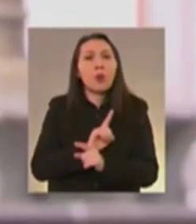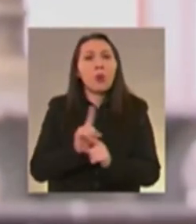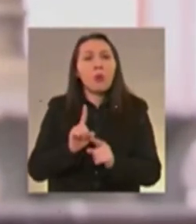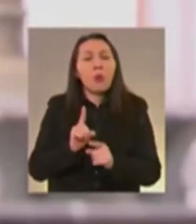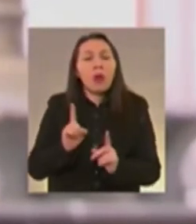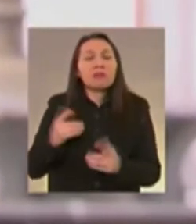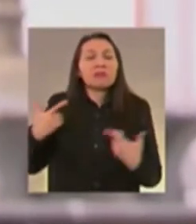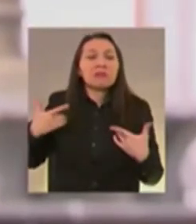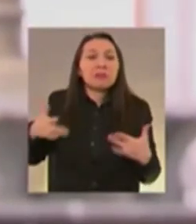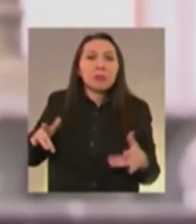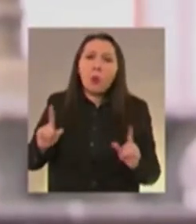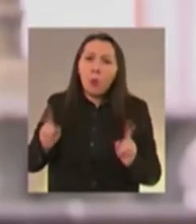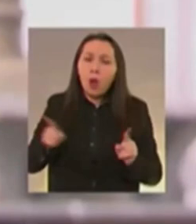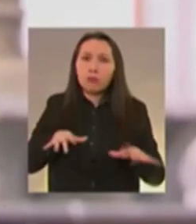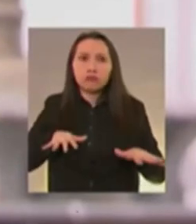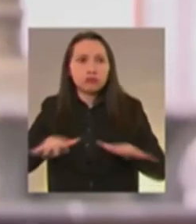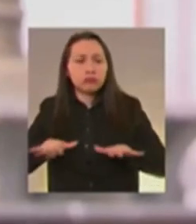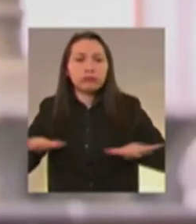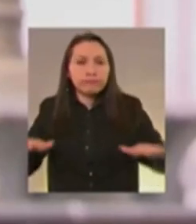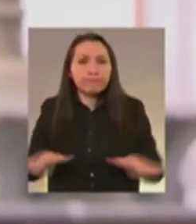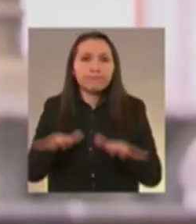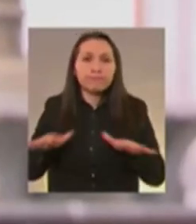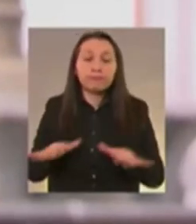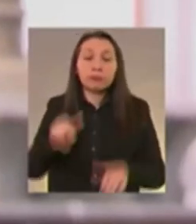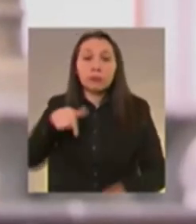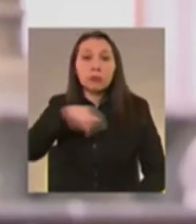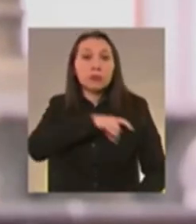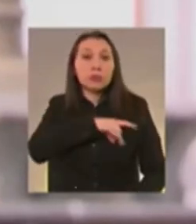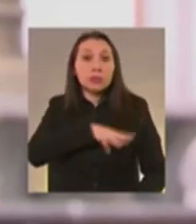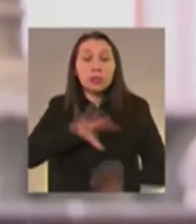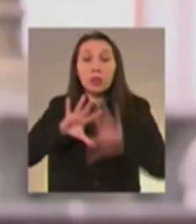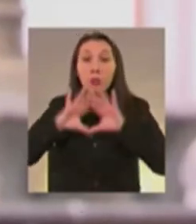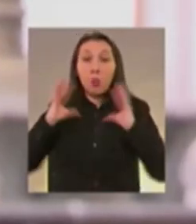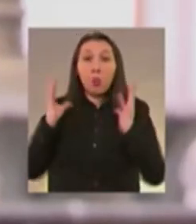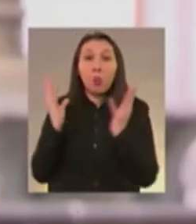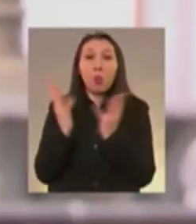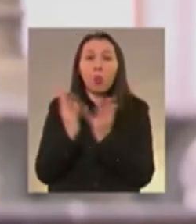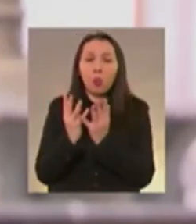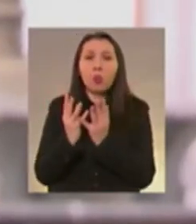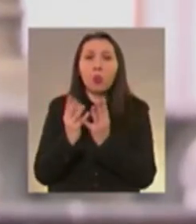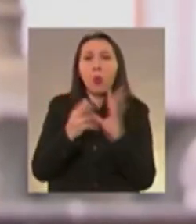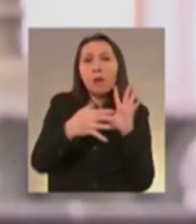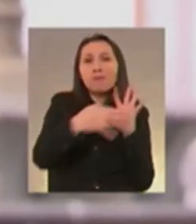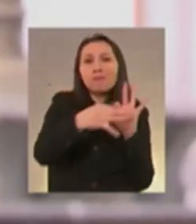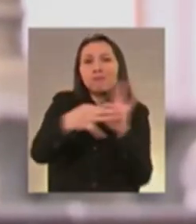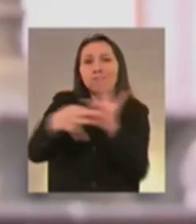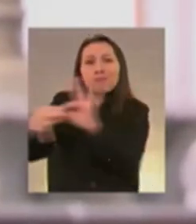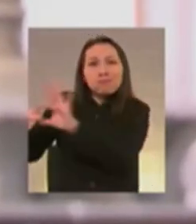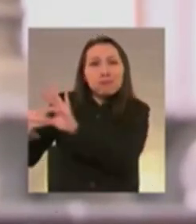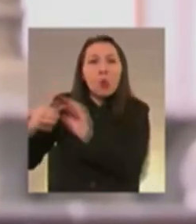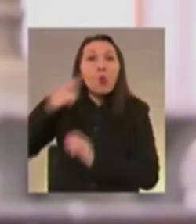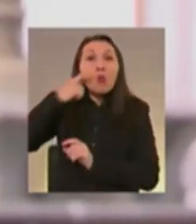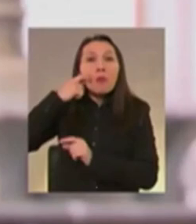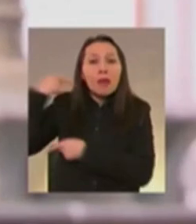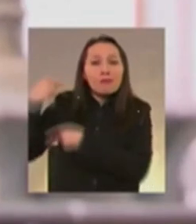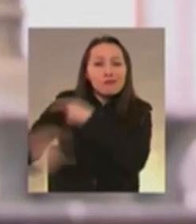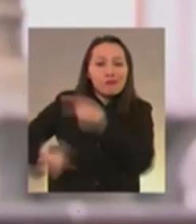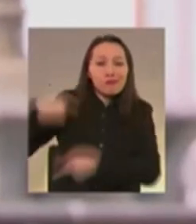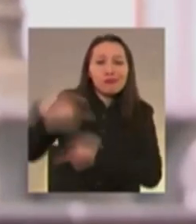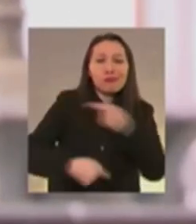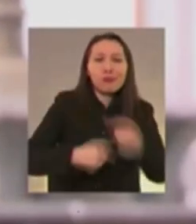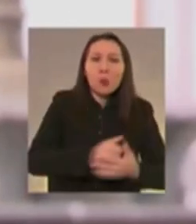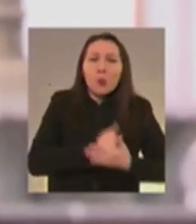indiferentes y actuar. En Chile y en el mundo se forjó una cadena humana infinita de solidaridad